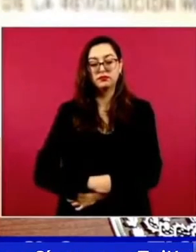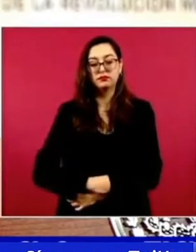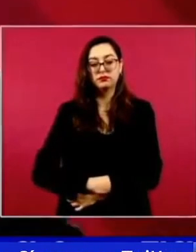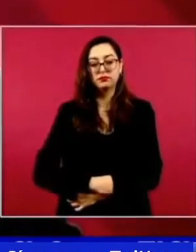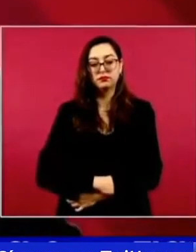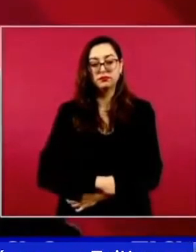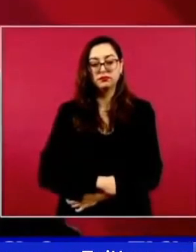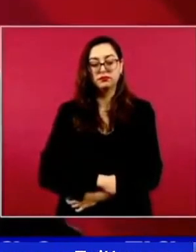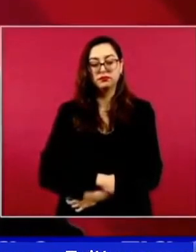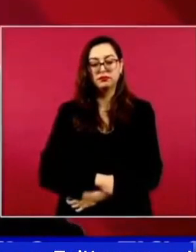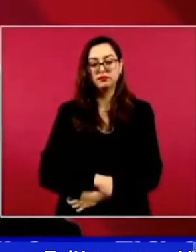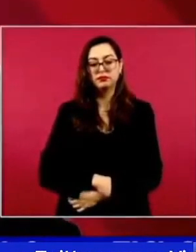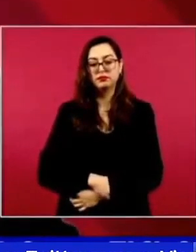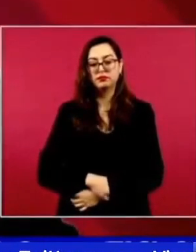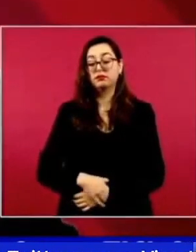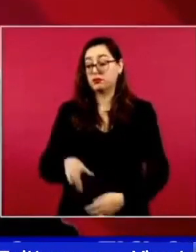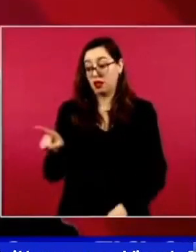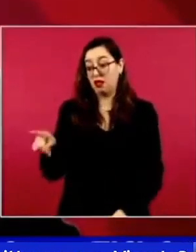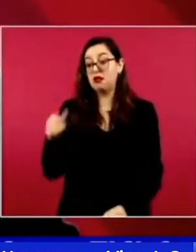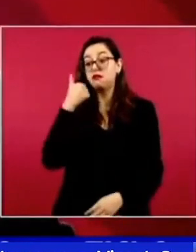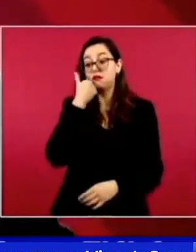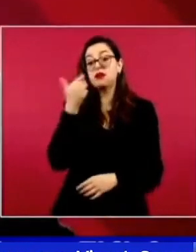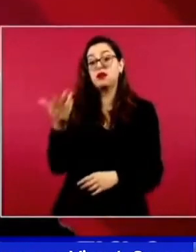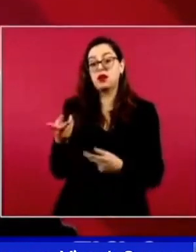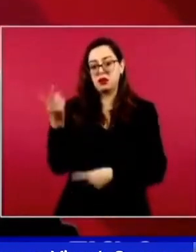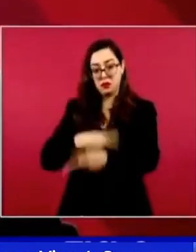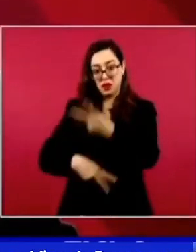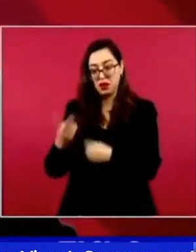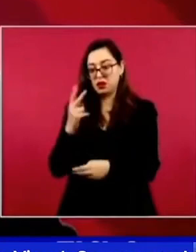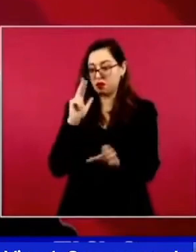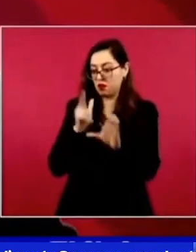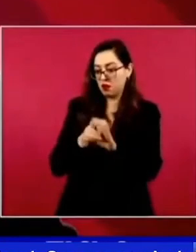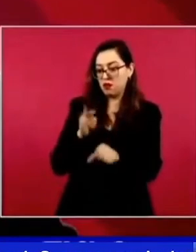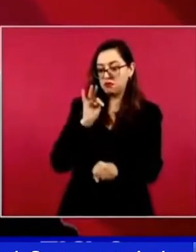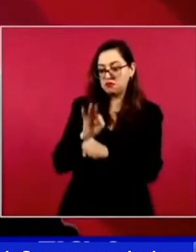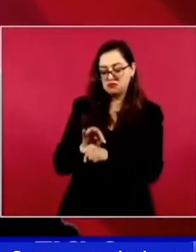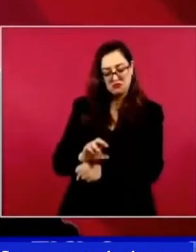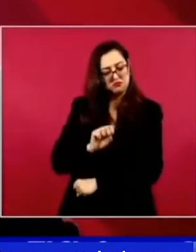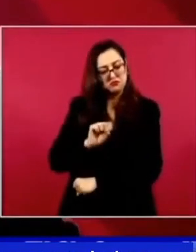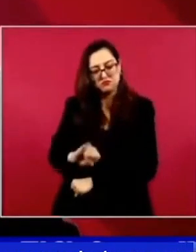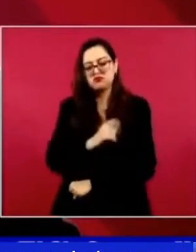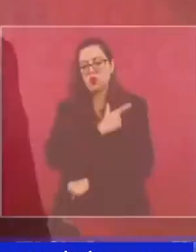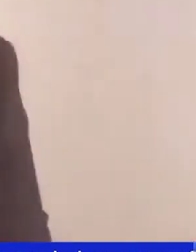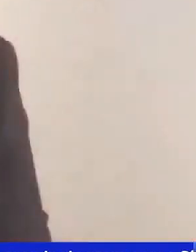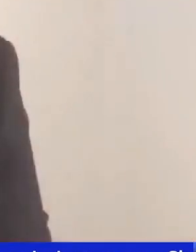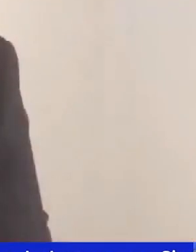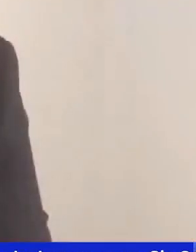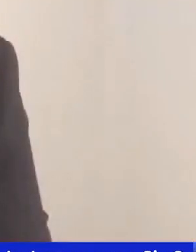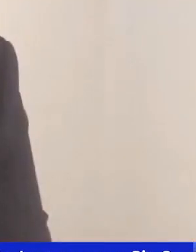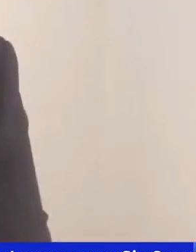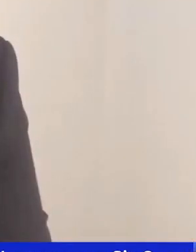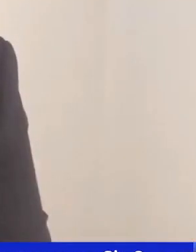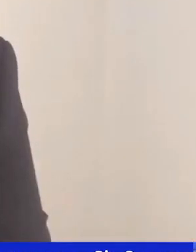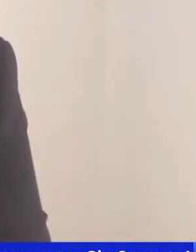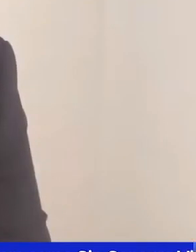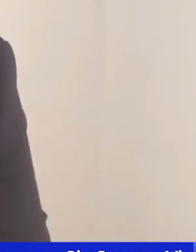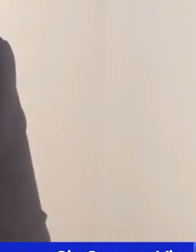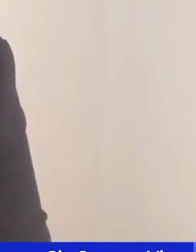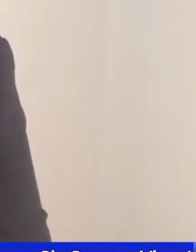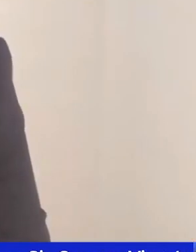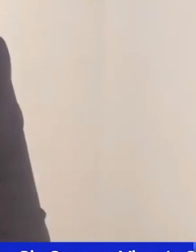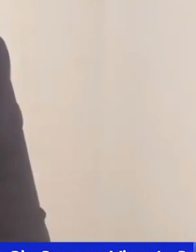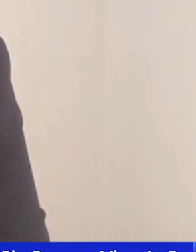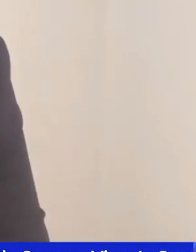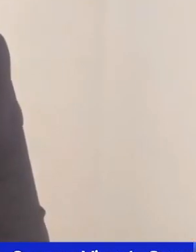Nosotros tenemos las puertas abiertas de México. Así se pronunció el presidente Andrés Manuel López Obrador en la